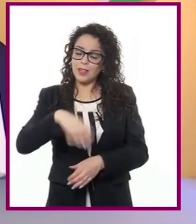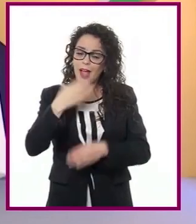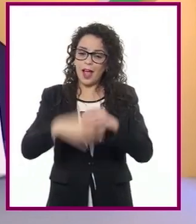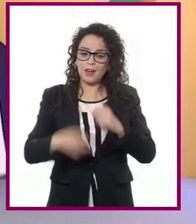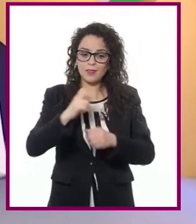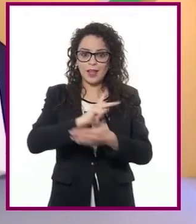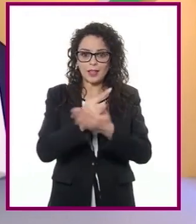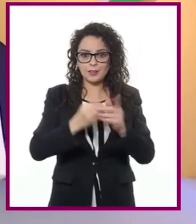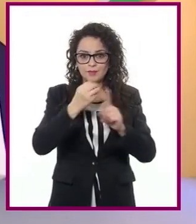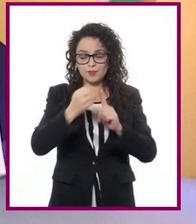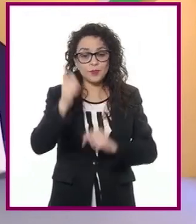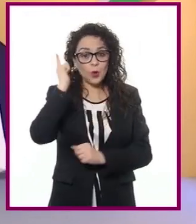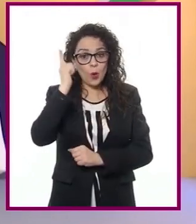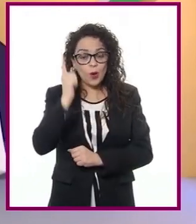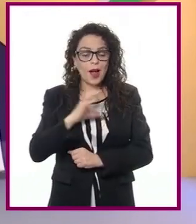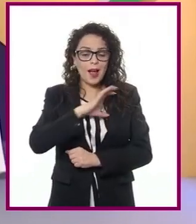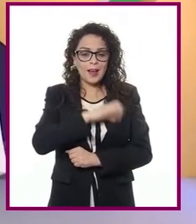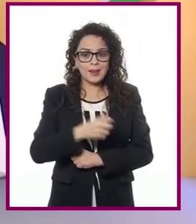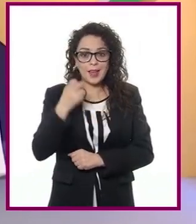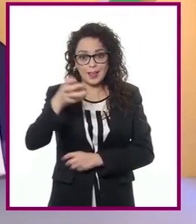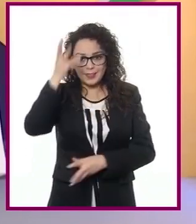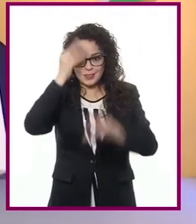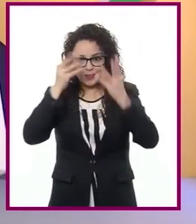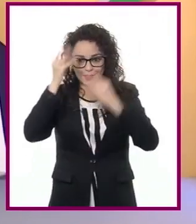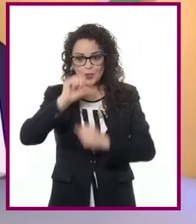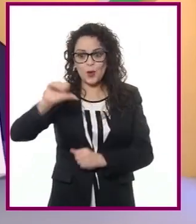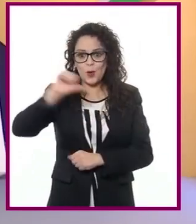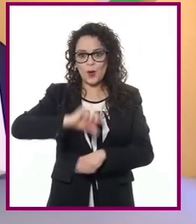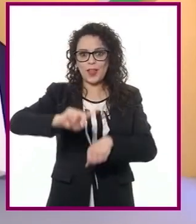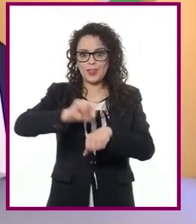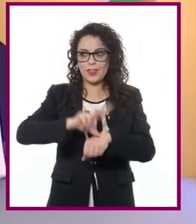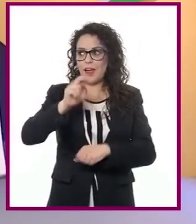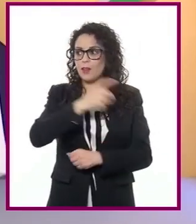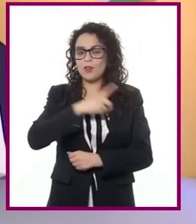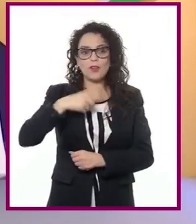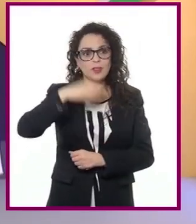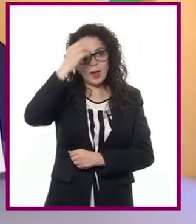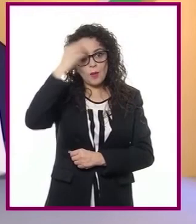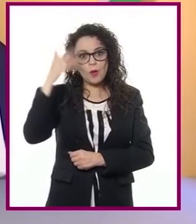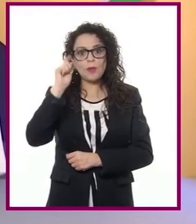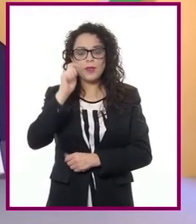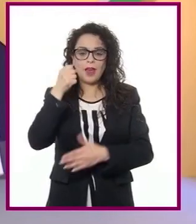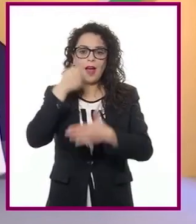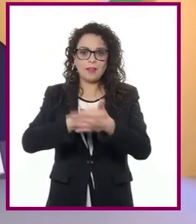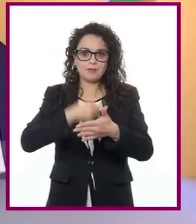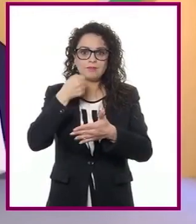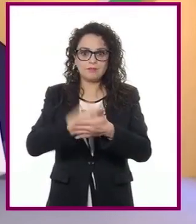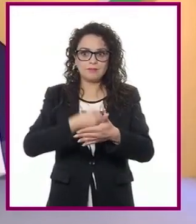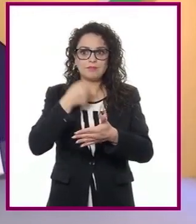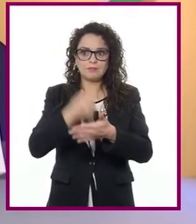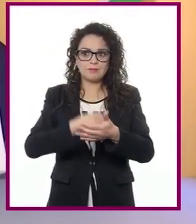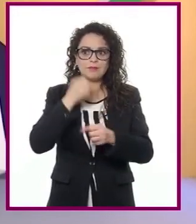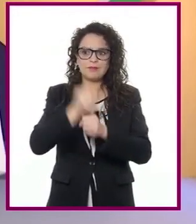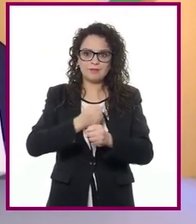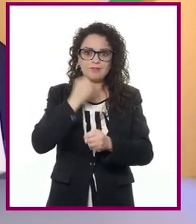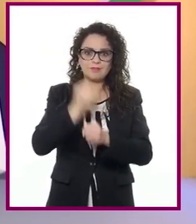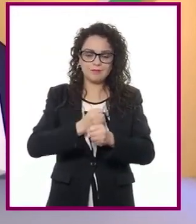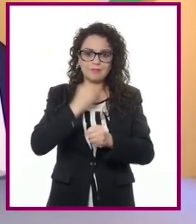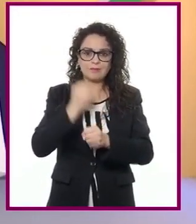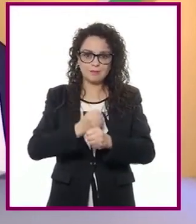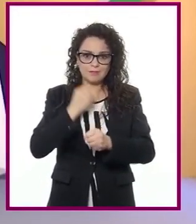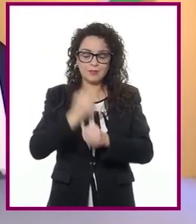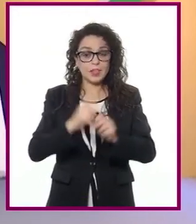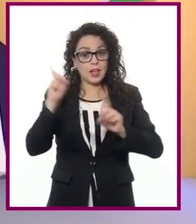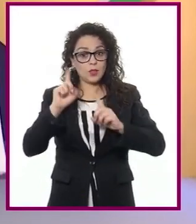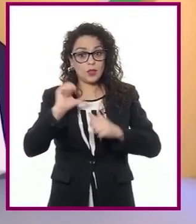hayan disfrutado tanto como yo de los aprendizajes vistos. No olviden practicar lo aprendido en su libro de texto y compartir sus dudas con